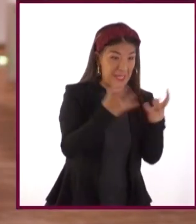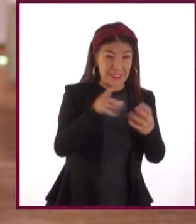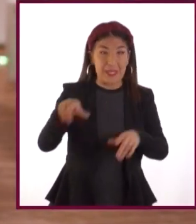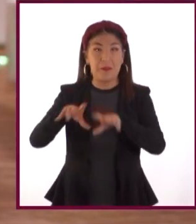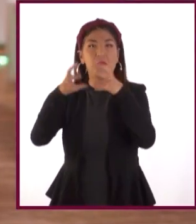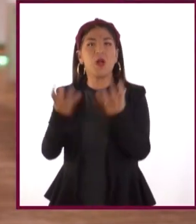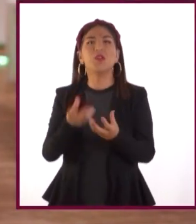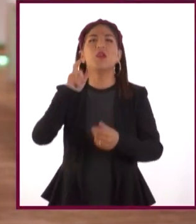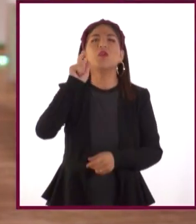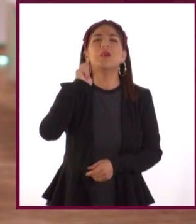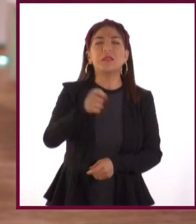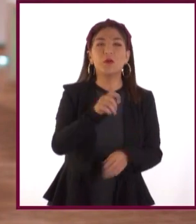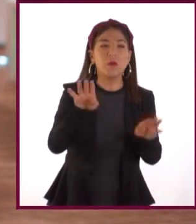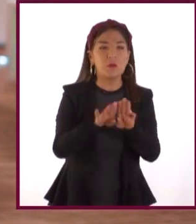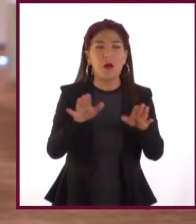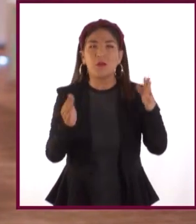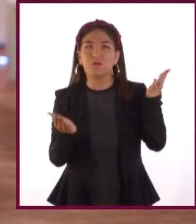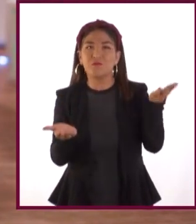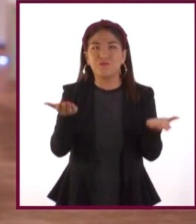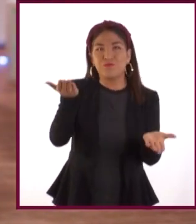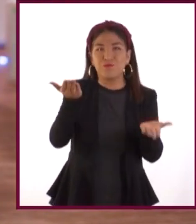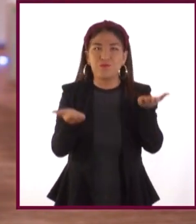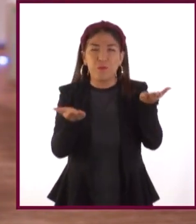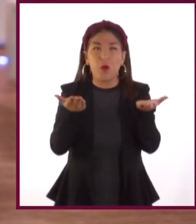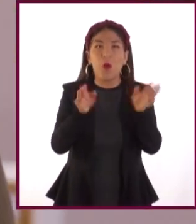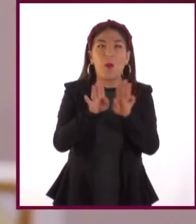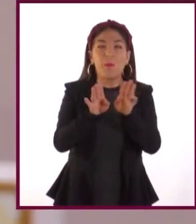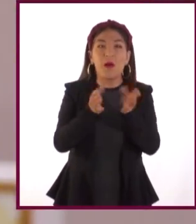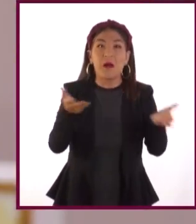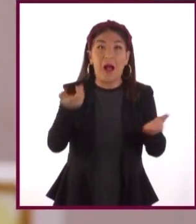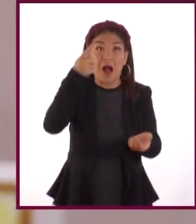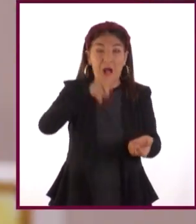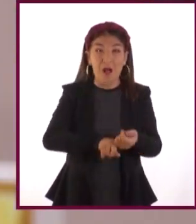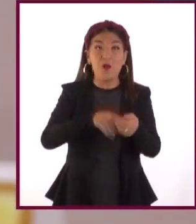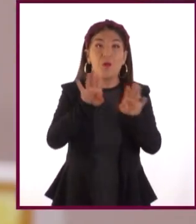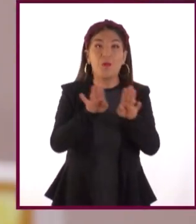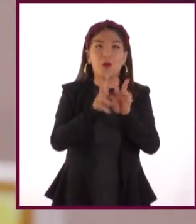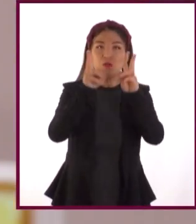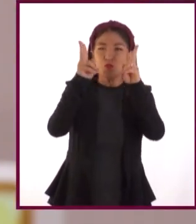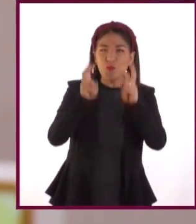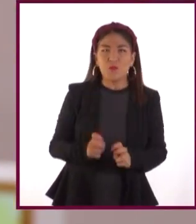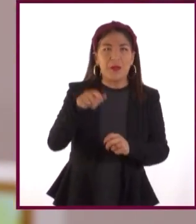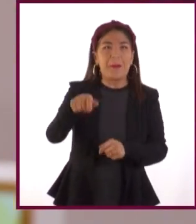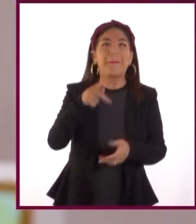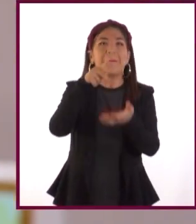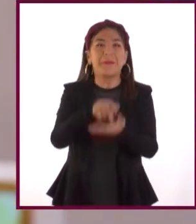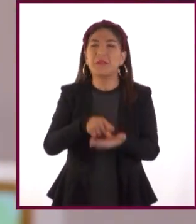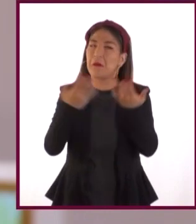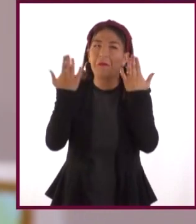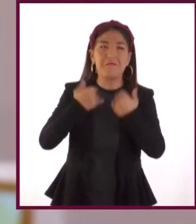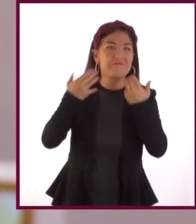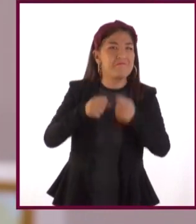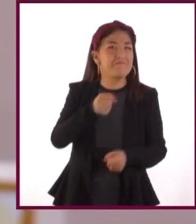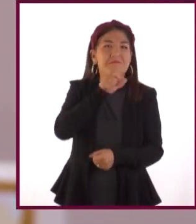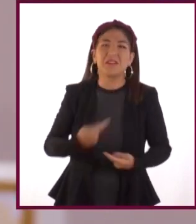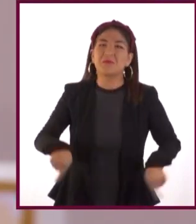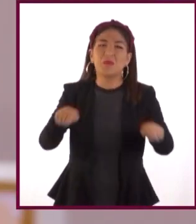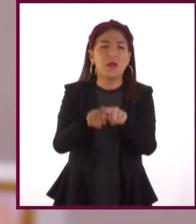Dimara. De hecho, los astronautas cuando están en el espacio exterior llegan a experimentar la carencia de peso o el llamado peso